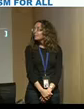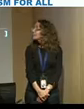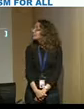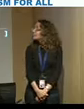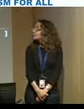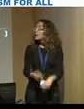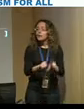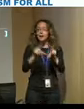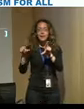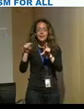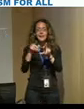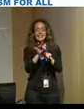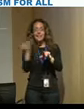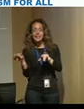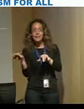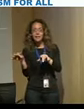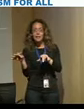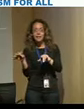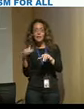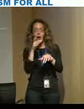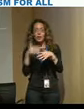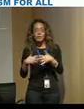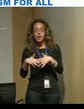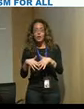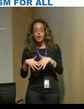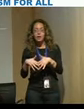Ahí, eso no lo ven, la siguiente está. Ahora ha funcionado.